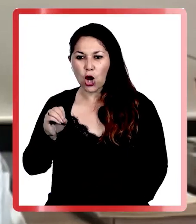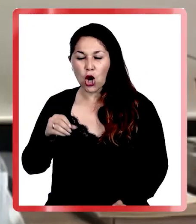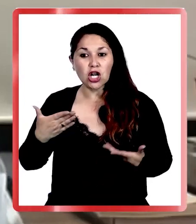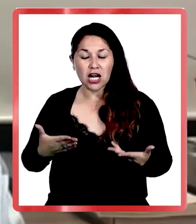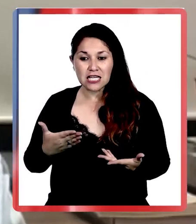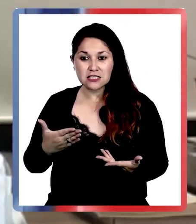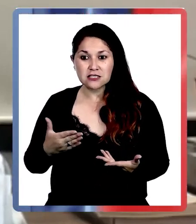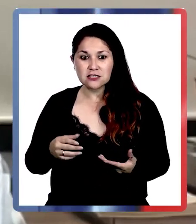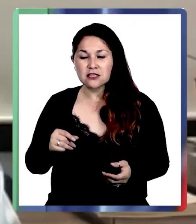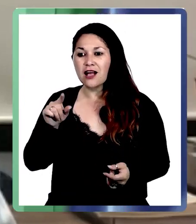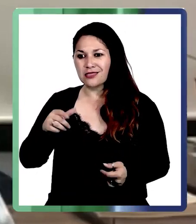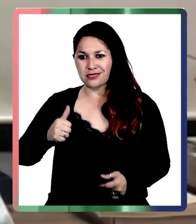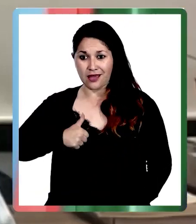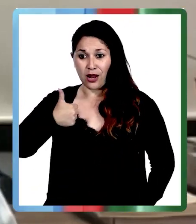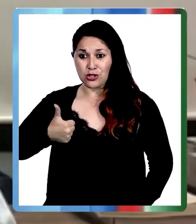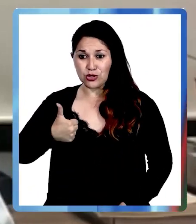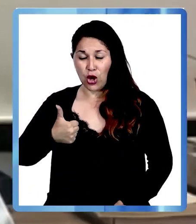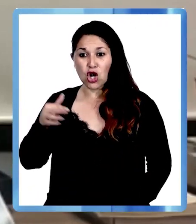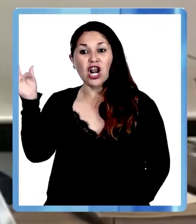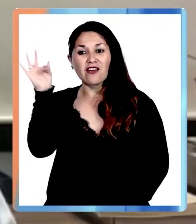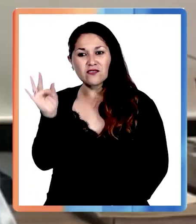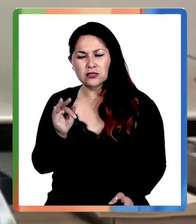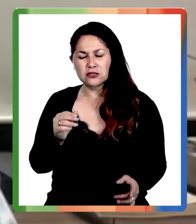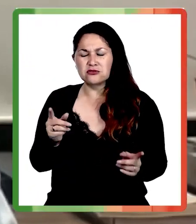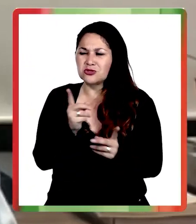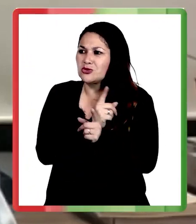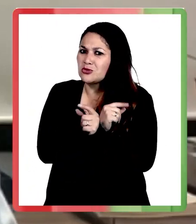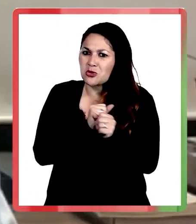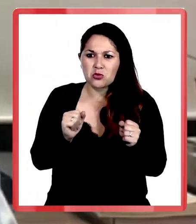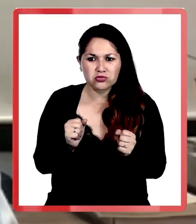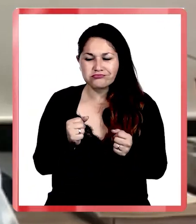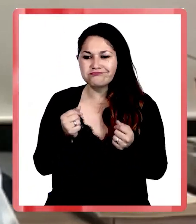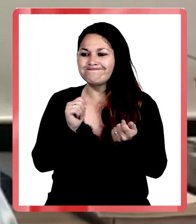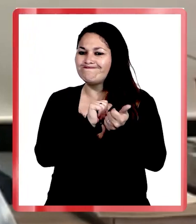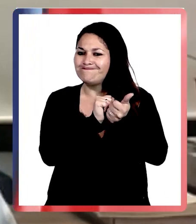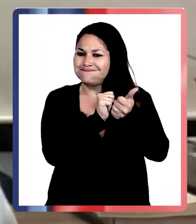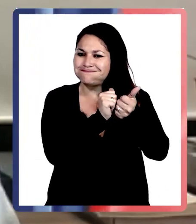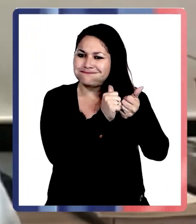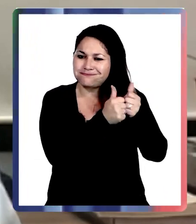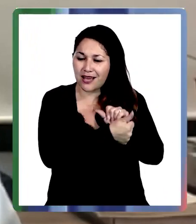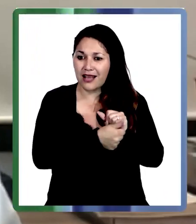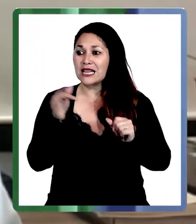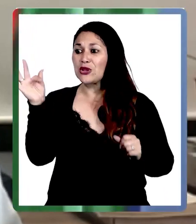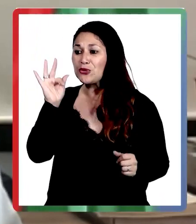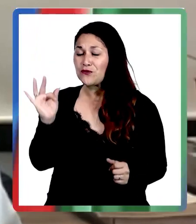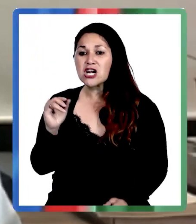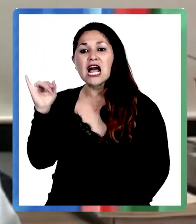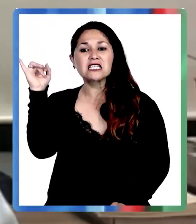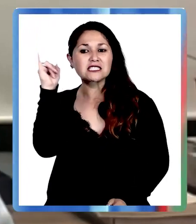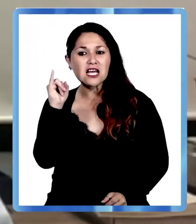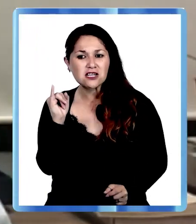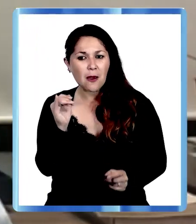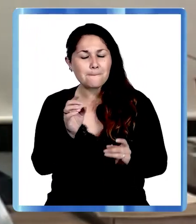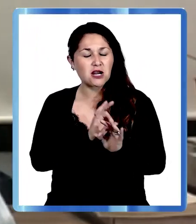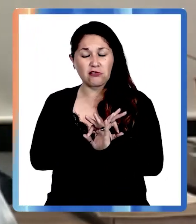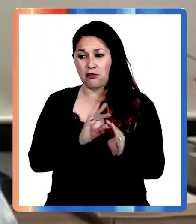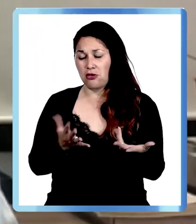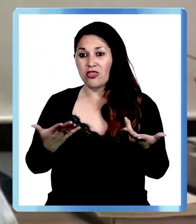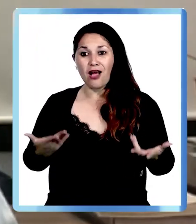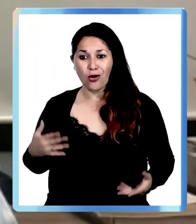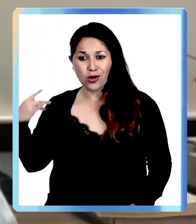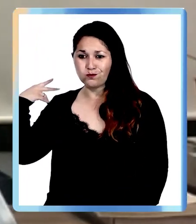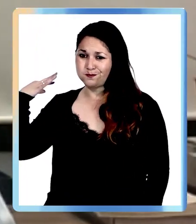FONASA, y no lograron, obviamente, reformar el FONASA, no lograron reformar la ISAPRE. Estamos entonces recibiendo el